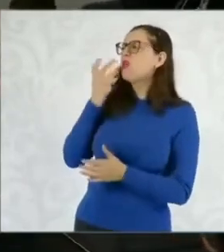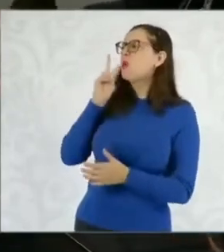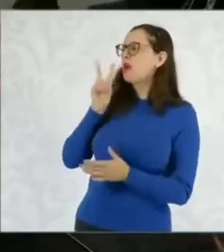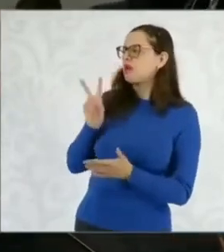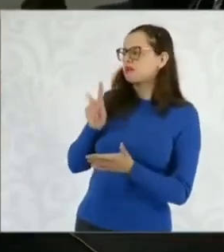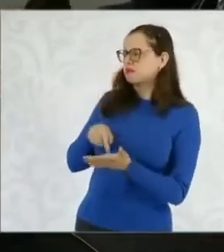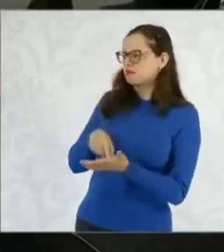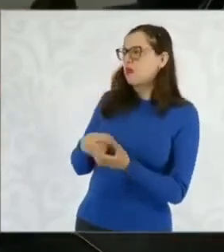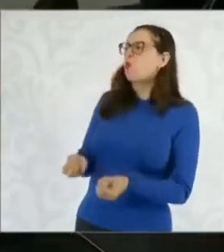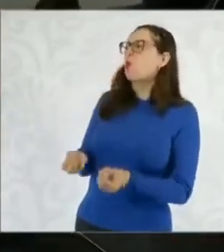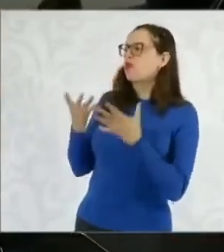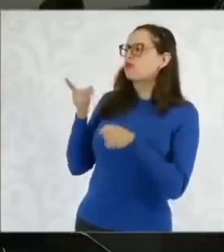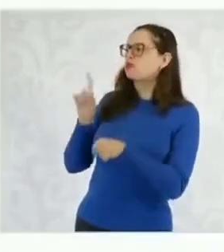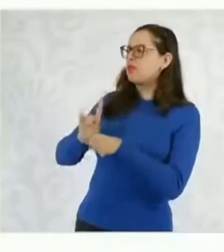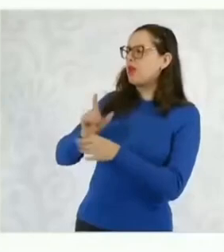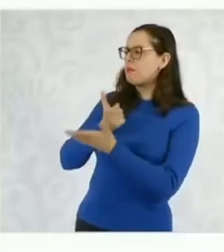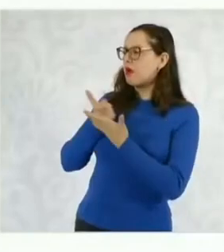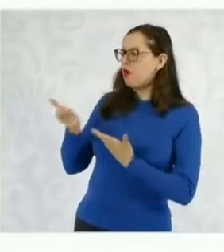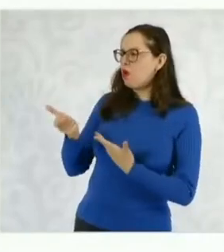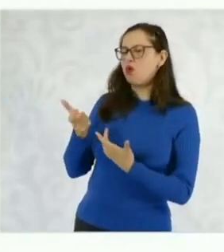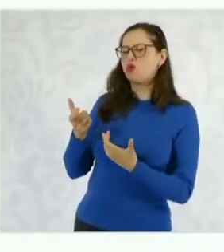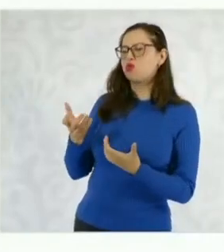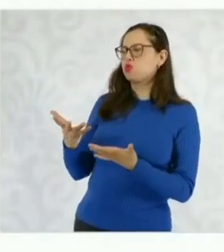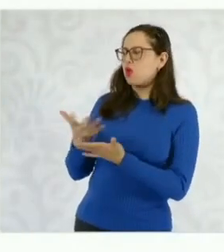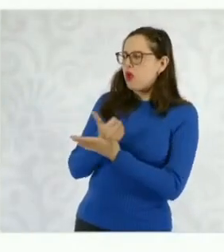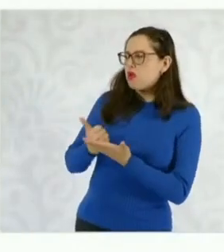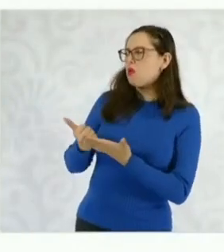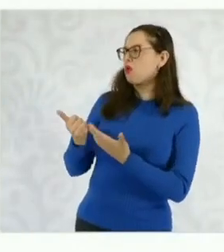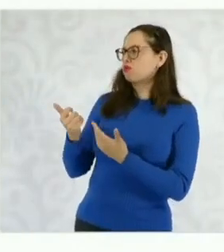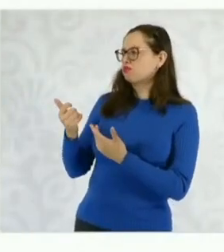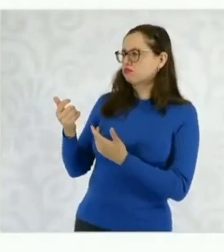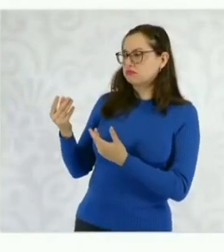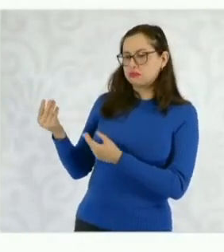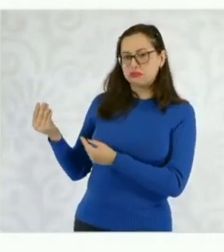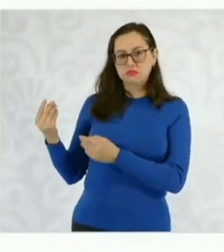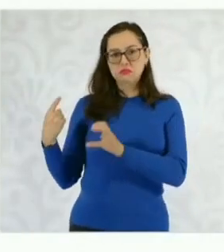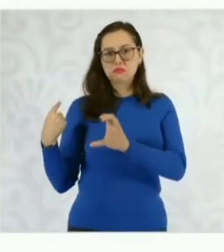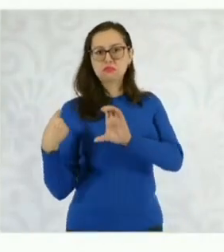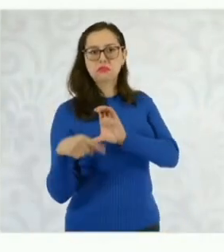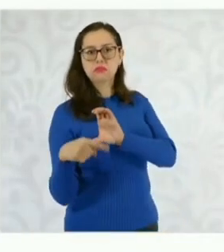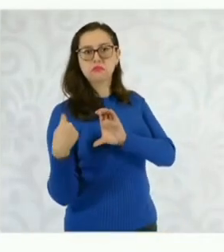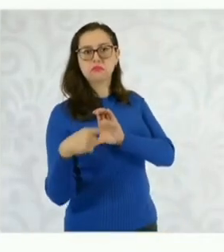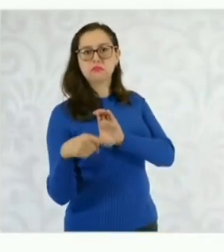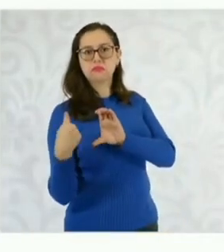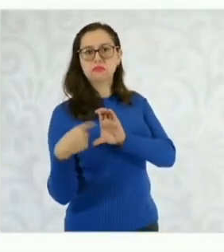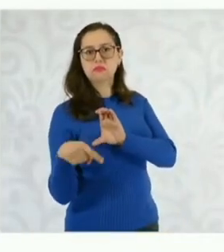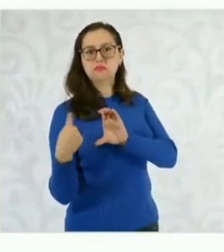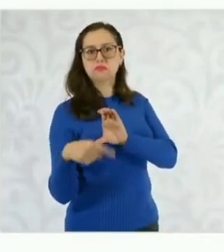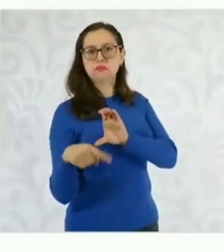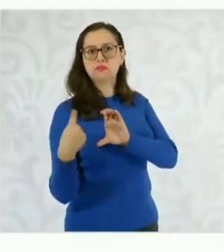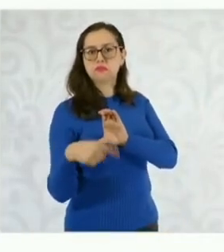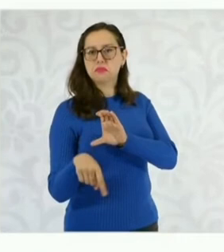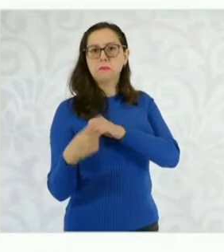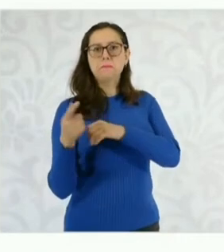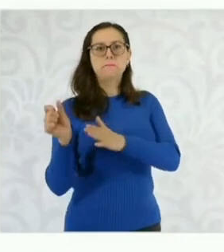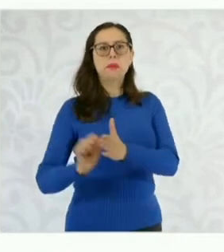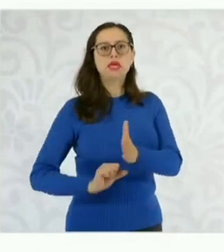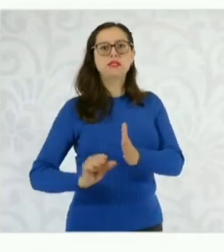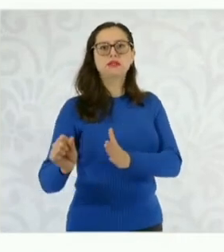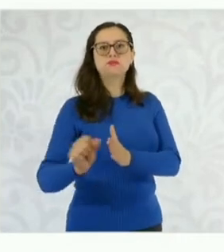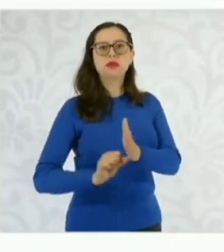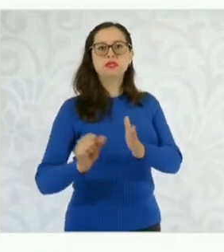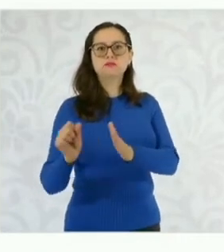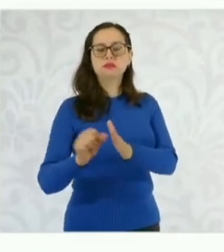cotizando. También el salario de esta cotización. ¿Por qué es esto importante? Porque si un